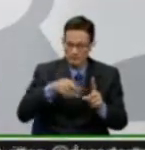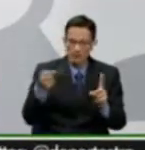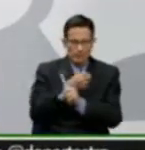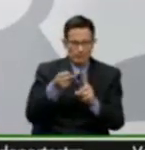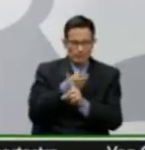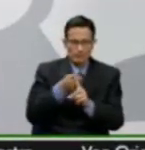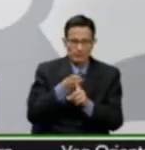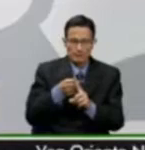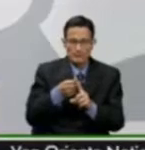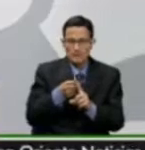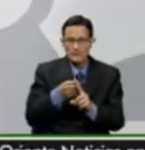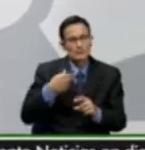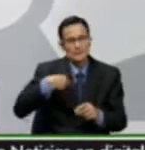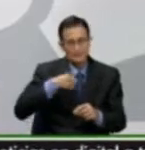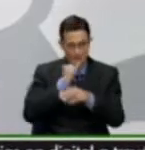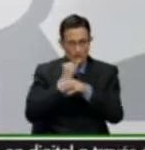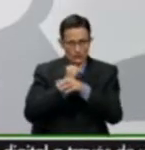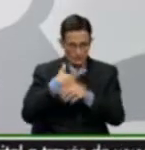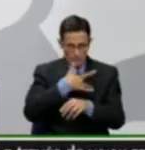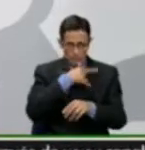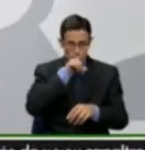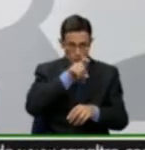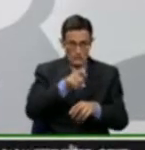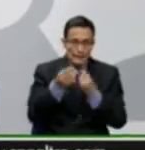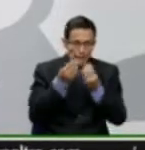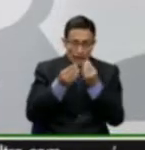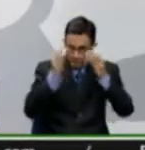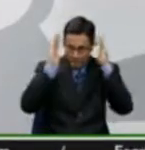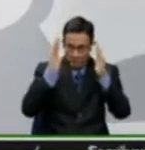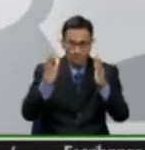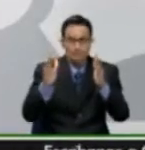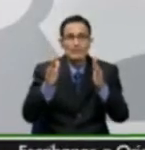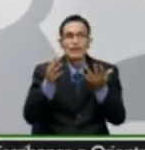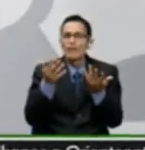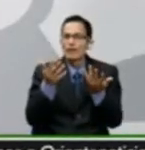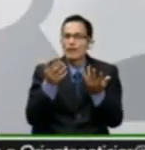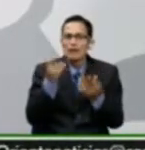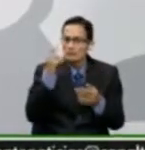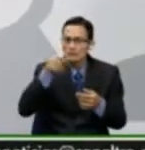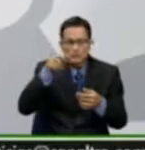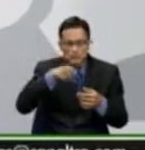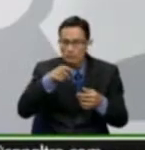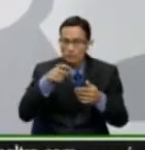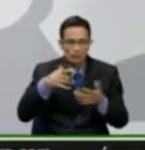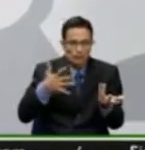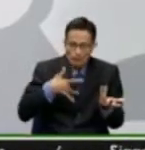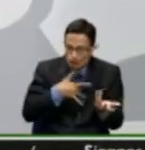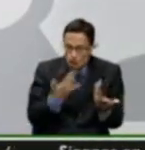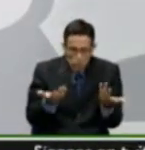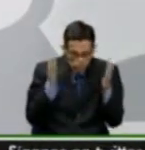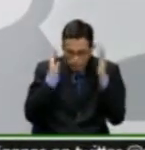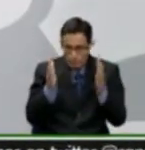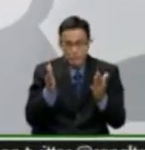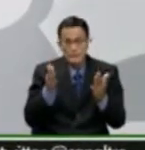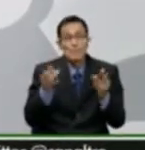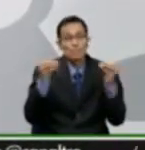nosotros hacemos, la ESISABU está muy atenta a prestar los servicios en la cuestión de la atención en salud. Asimismo también contamos